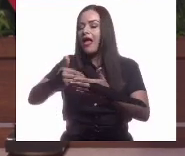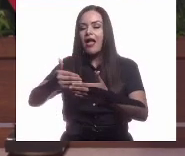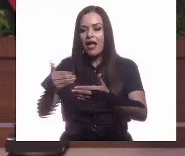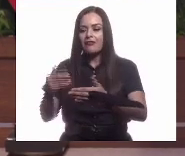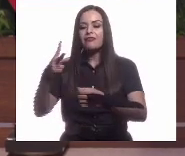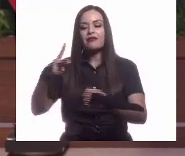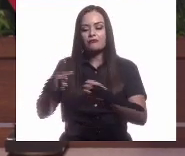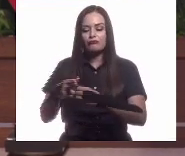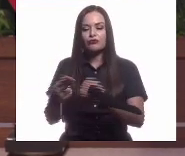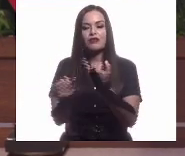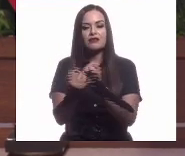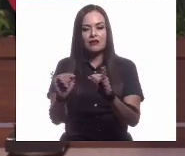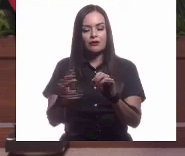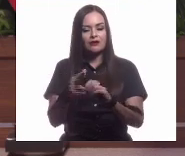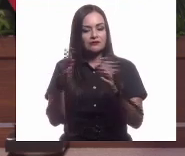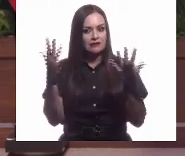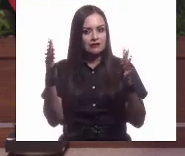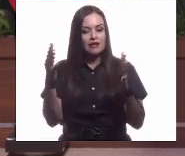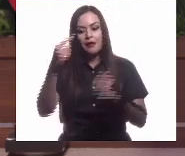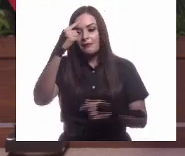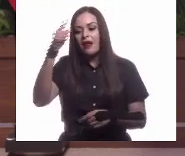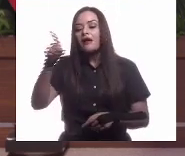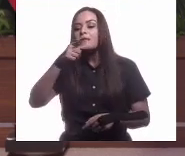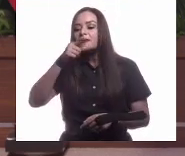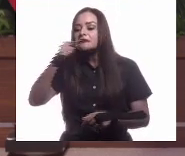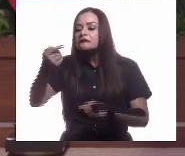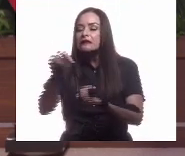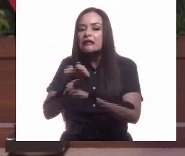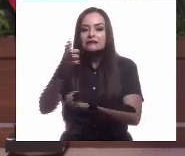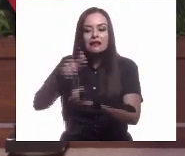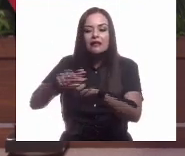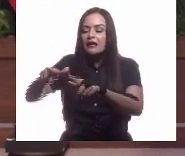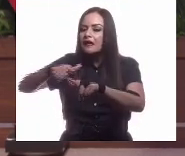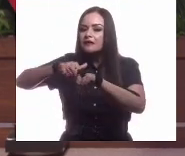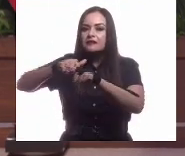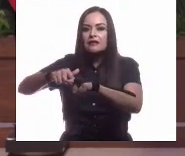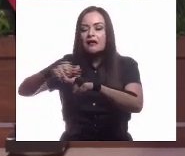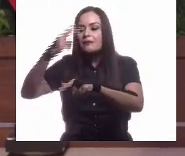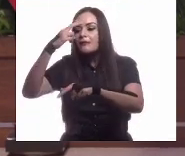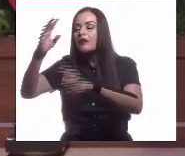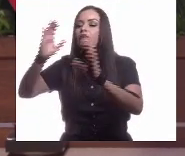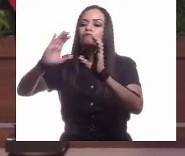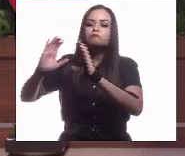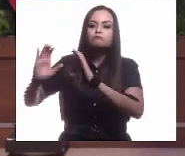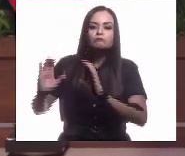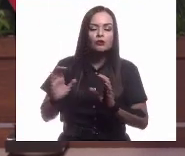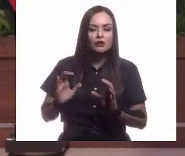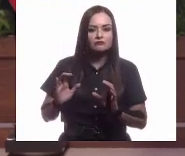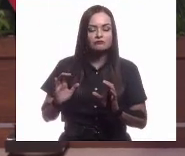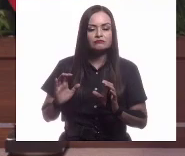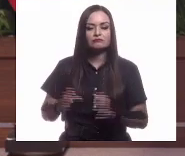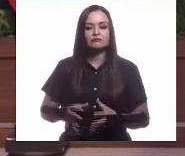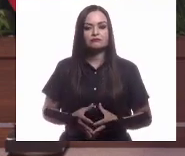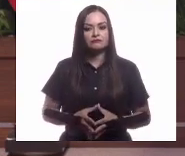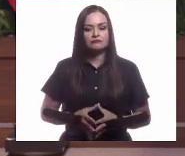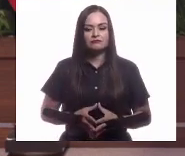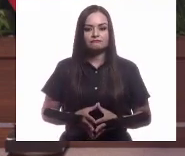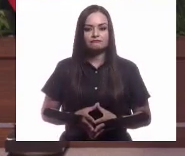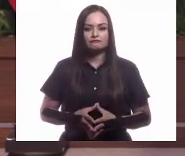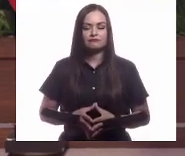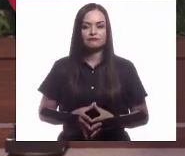presencia permanente de la Policía Estatal en el sur y en el norte de nuestro estado. También avanzamos en